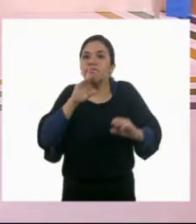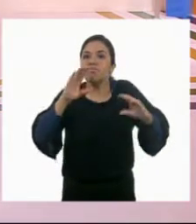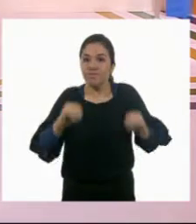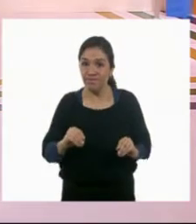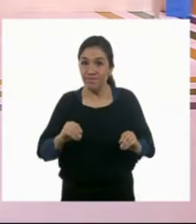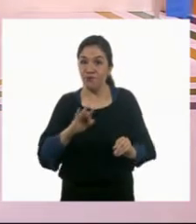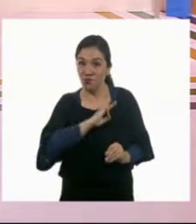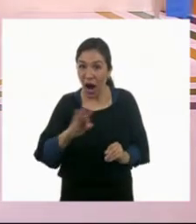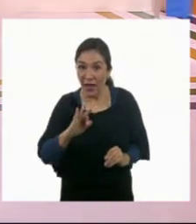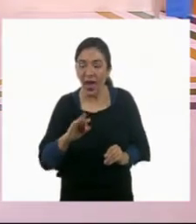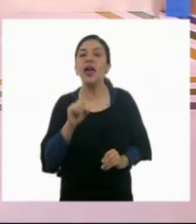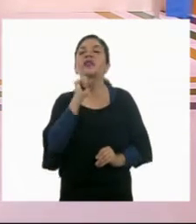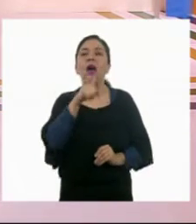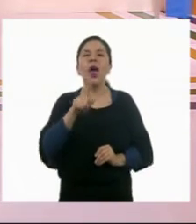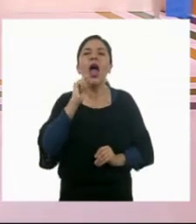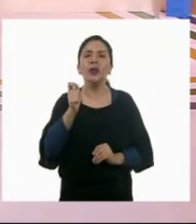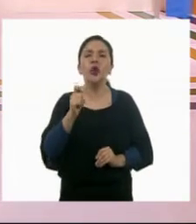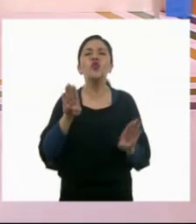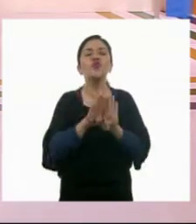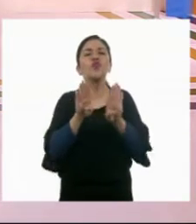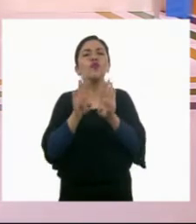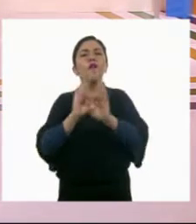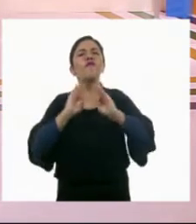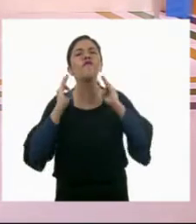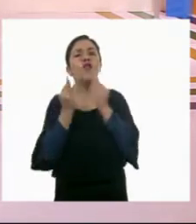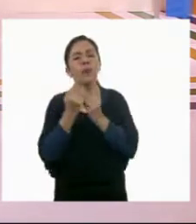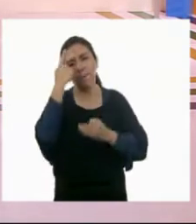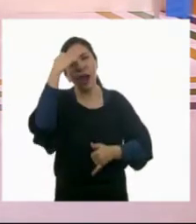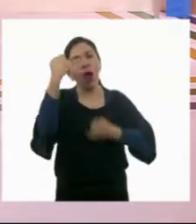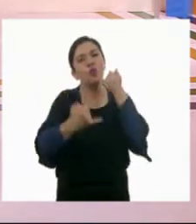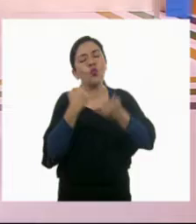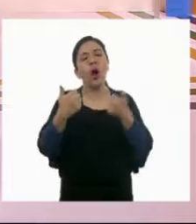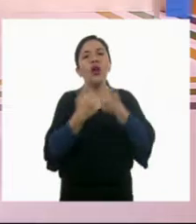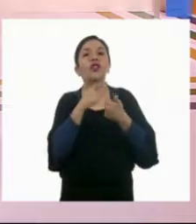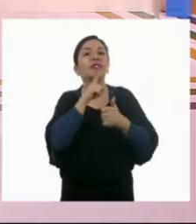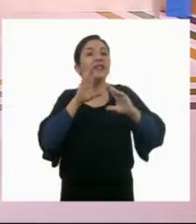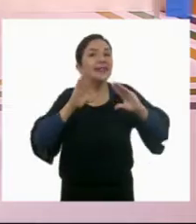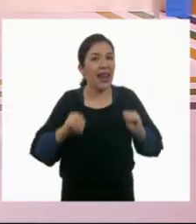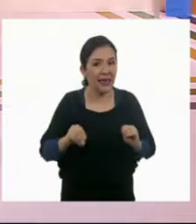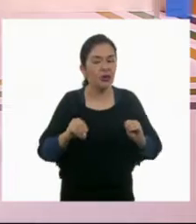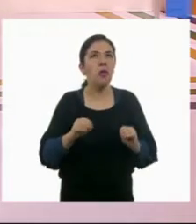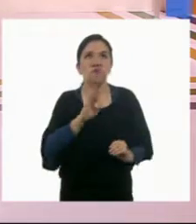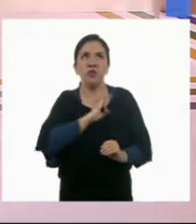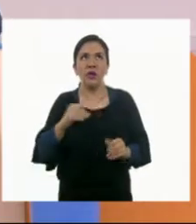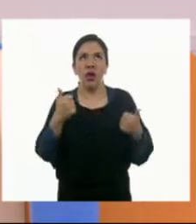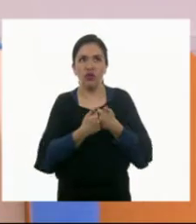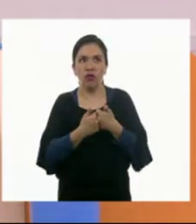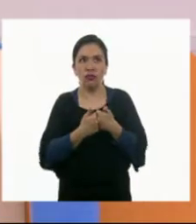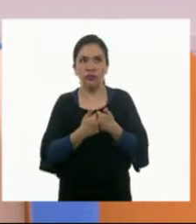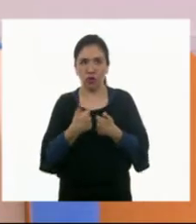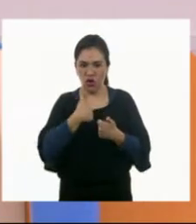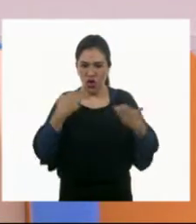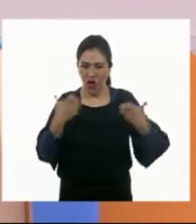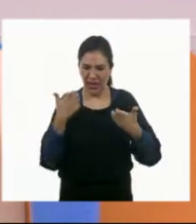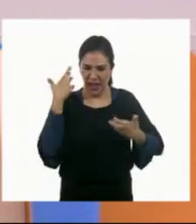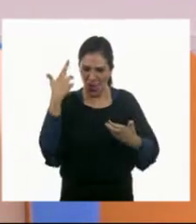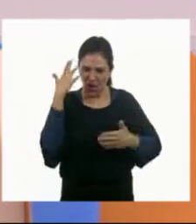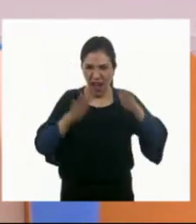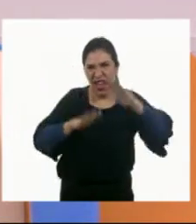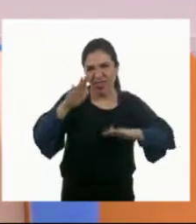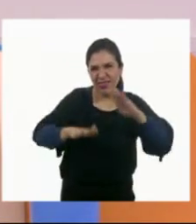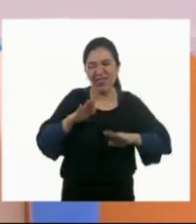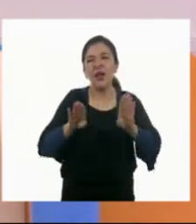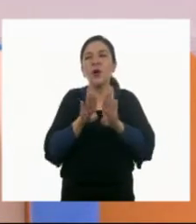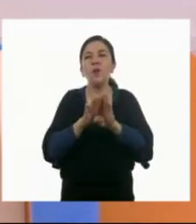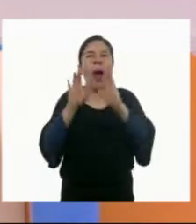corporales. Y vimos algunas formas de jugar con los silencios, ya sea provocándolos nosotros, por